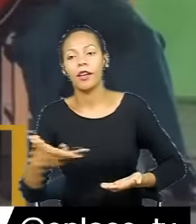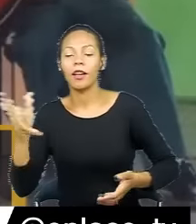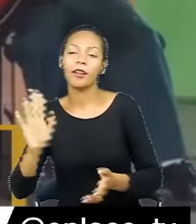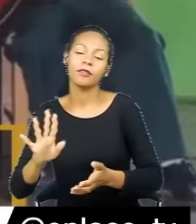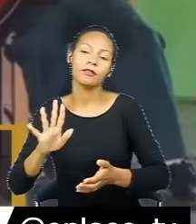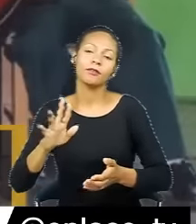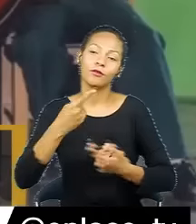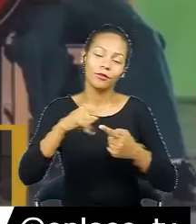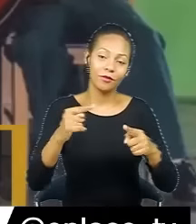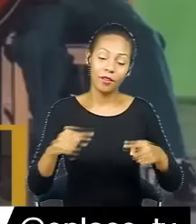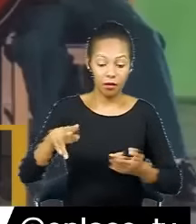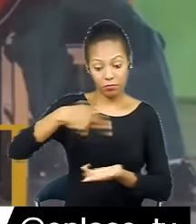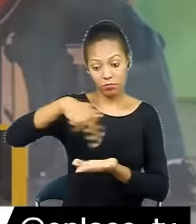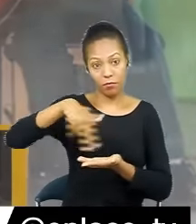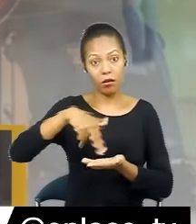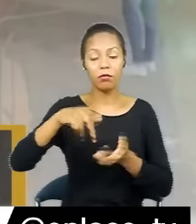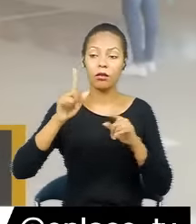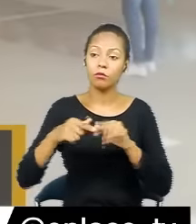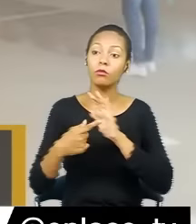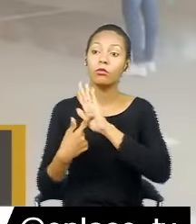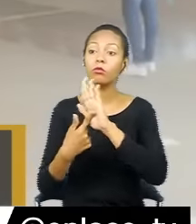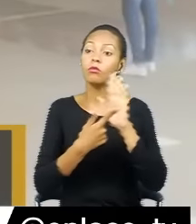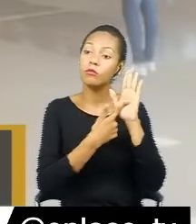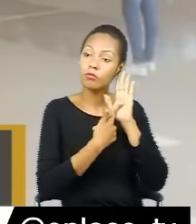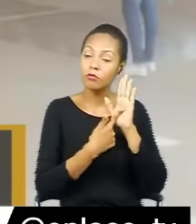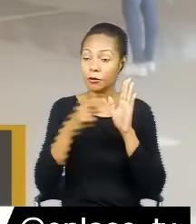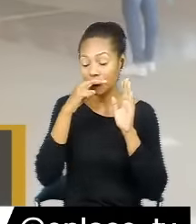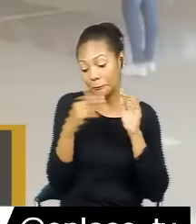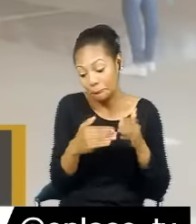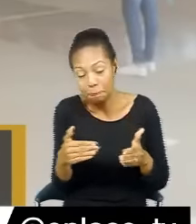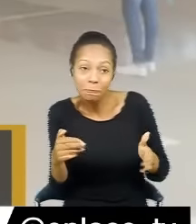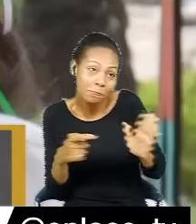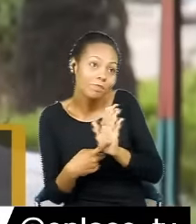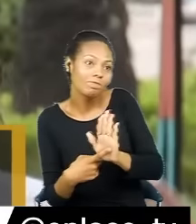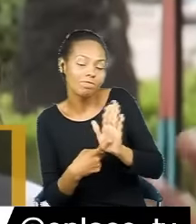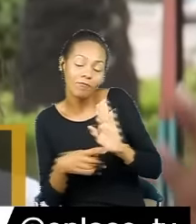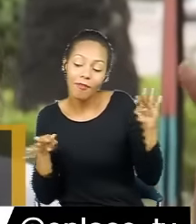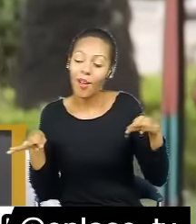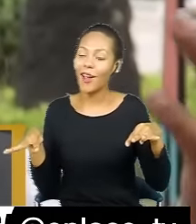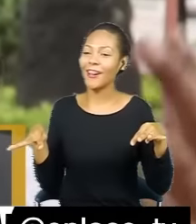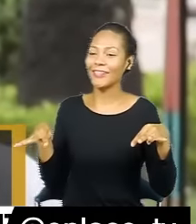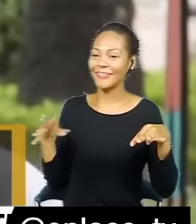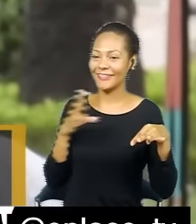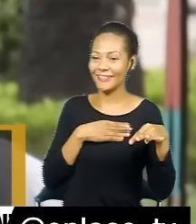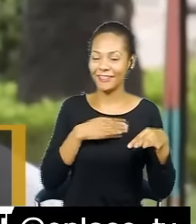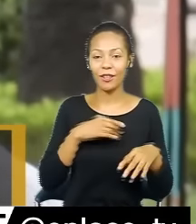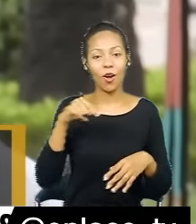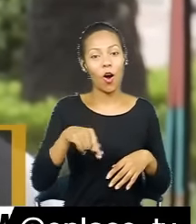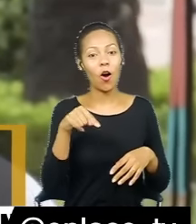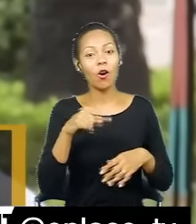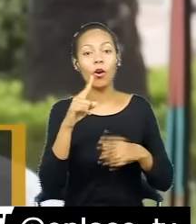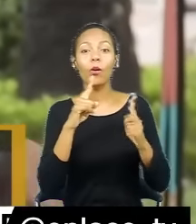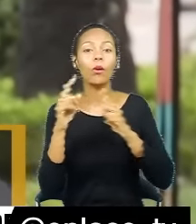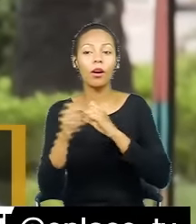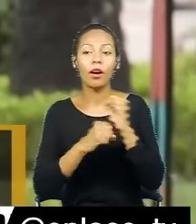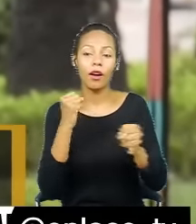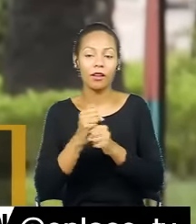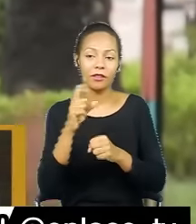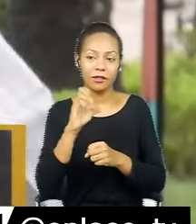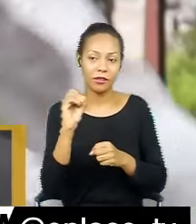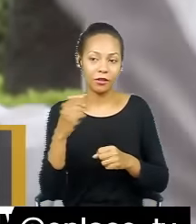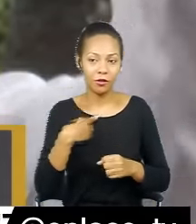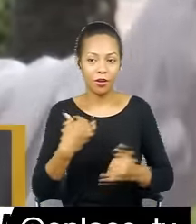parte del repertorio que mostrarán al público los más pequeños de la institución oficial. Hoy cumple 60 años la escuela que yo más quiero y por eso